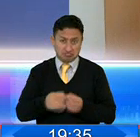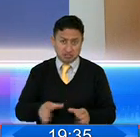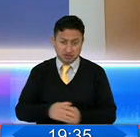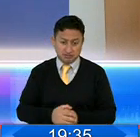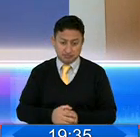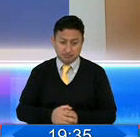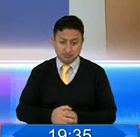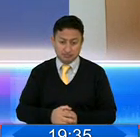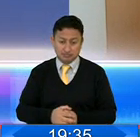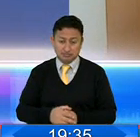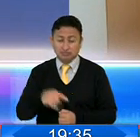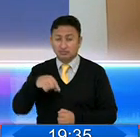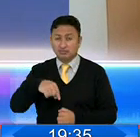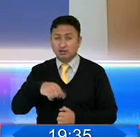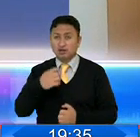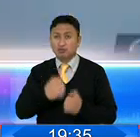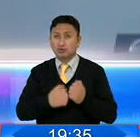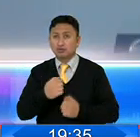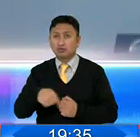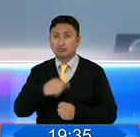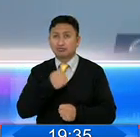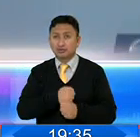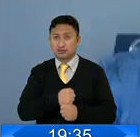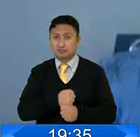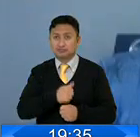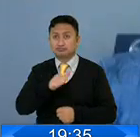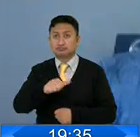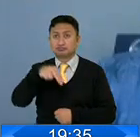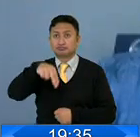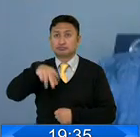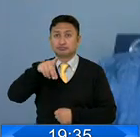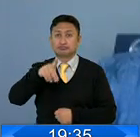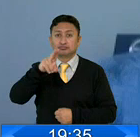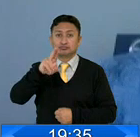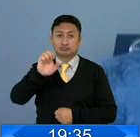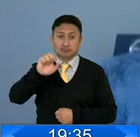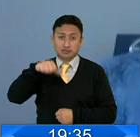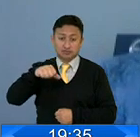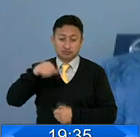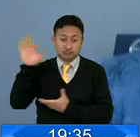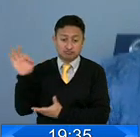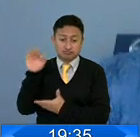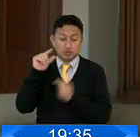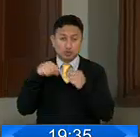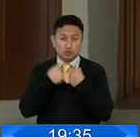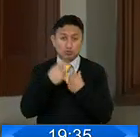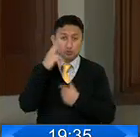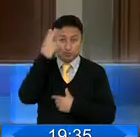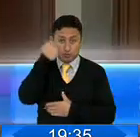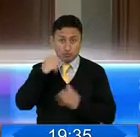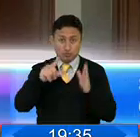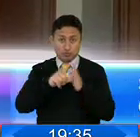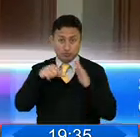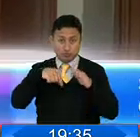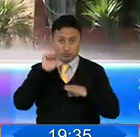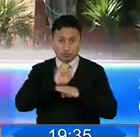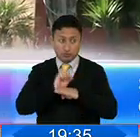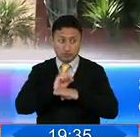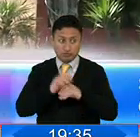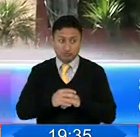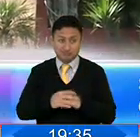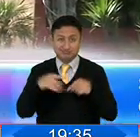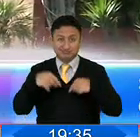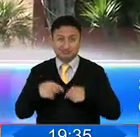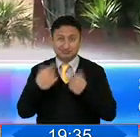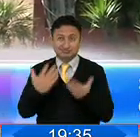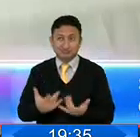lo que afecta a la mayoría de hoteles. André Obiol, representante del Gremio Hotelero Nacional, afirma que aunque no tenían mucha